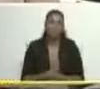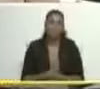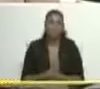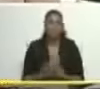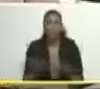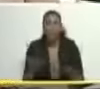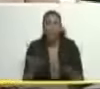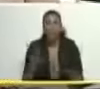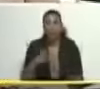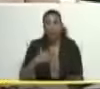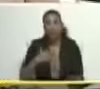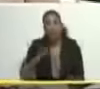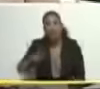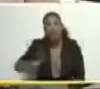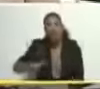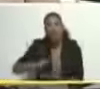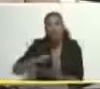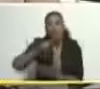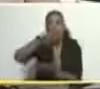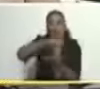Cuando vengo a Venezuela,